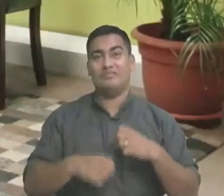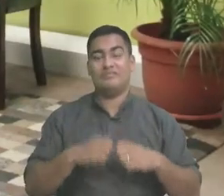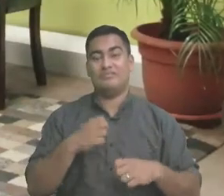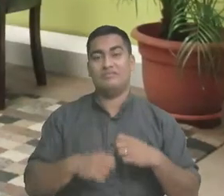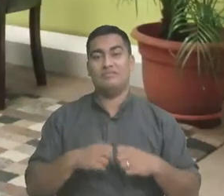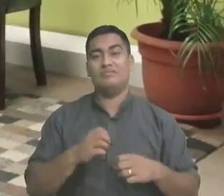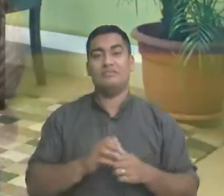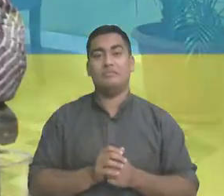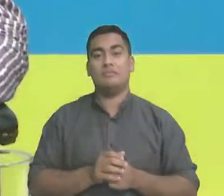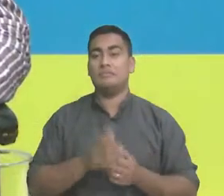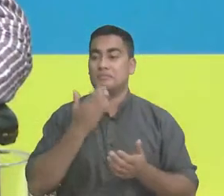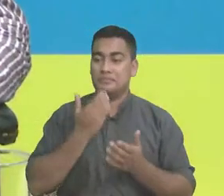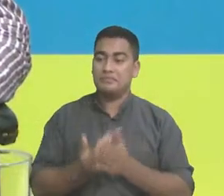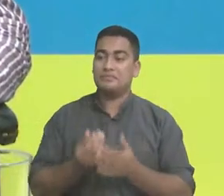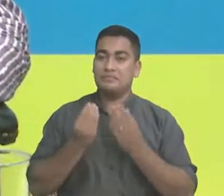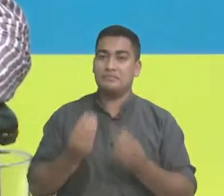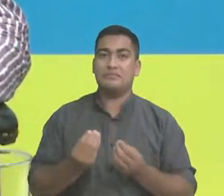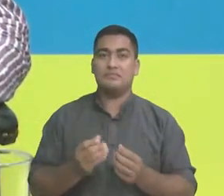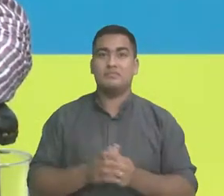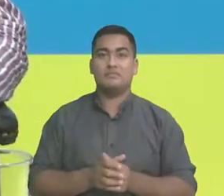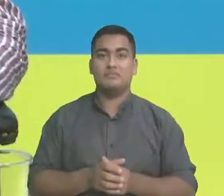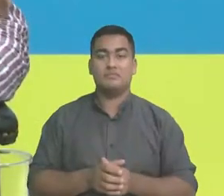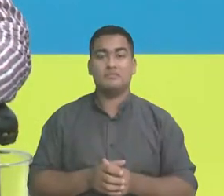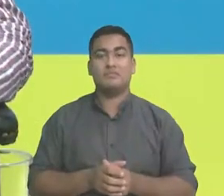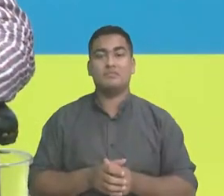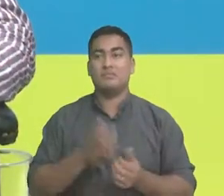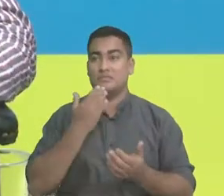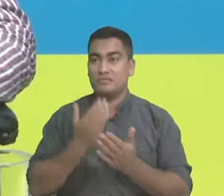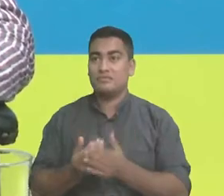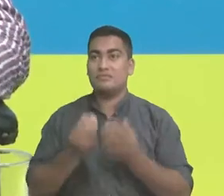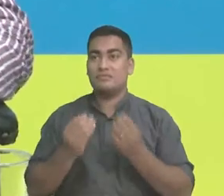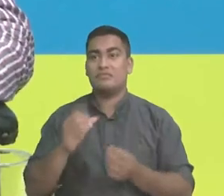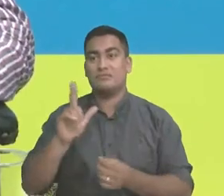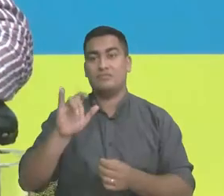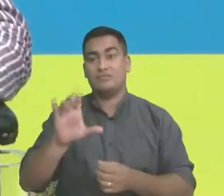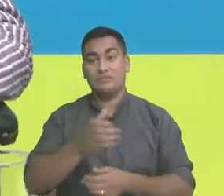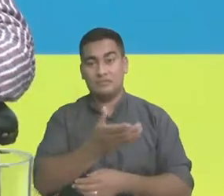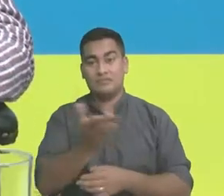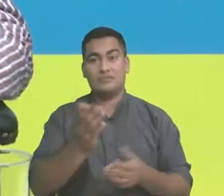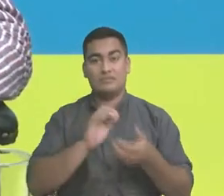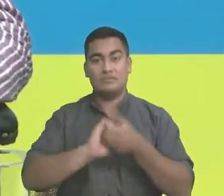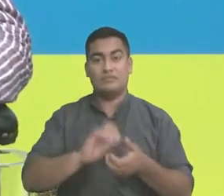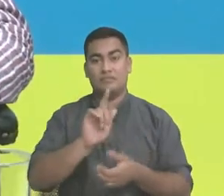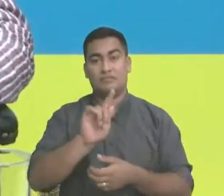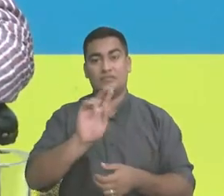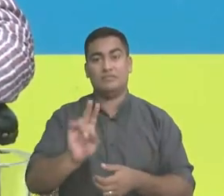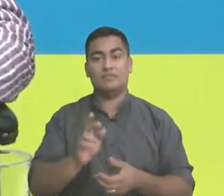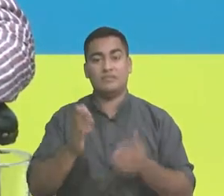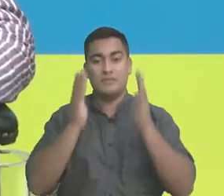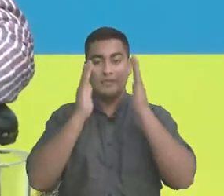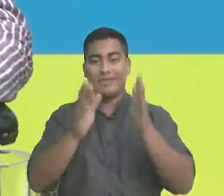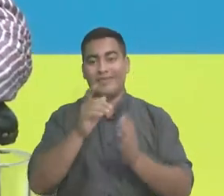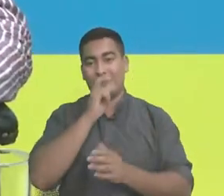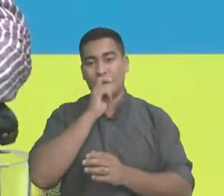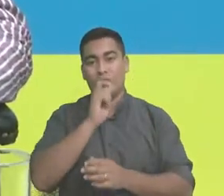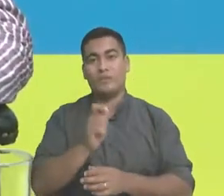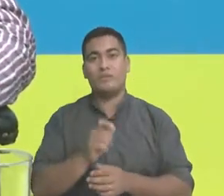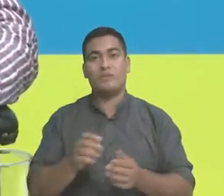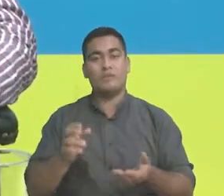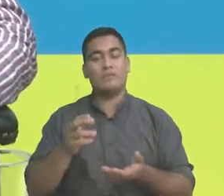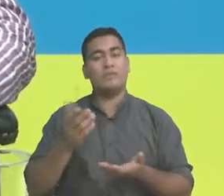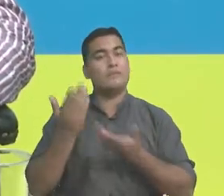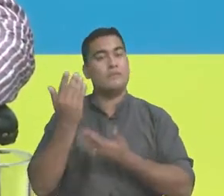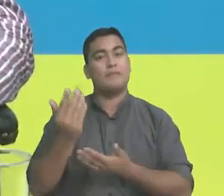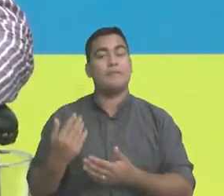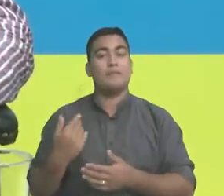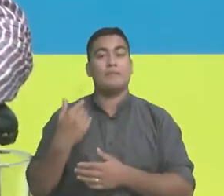penetrando en nuestros hogares. Utilizamos mucho cítrico. Le agradecemos, licenciada, le agradecemos también a amigos televidentes su fiel sintonía. Le